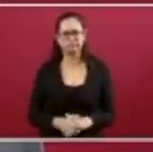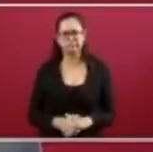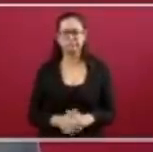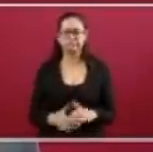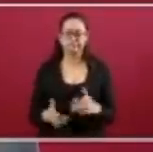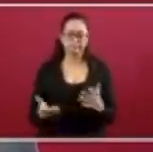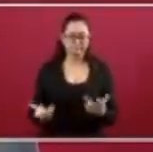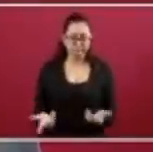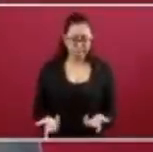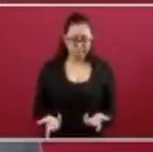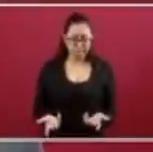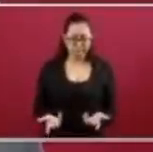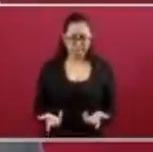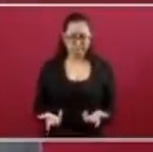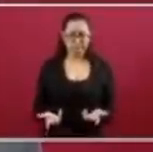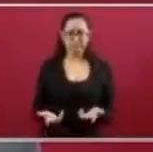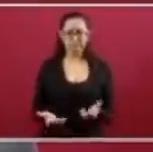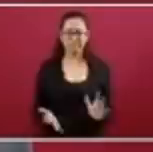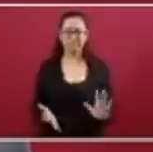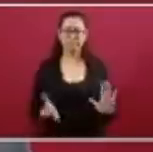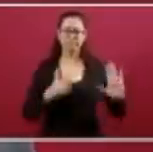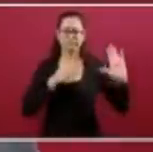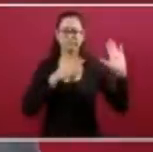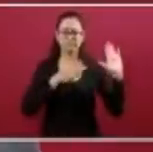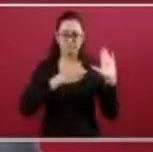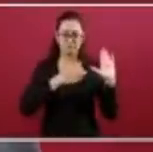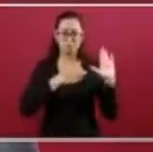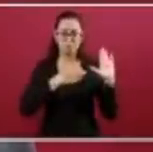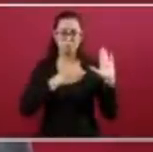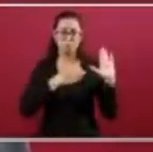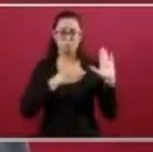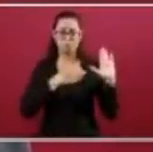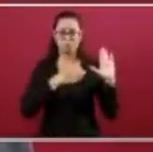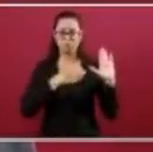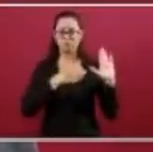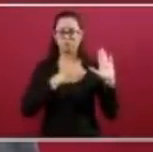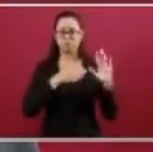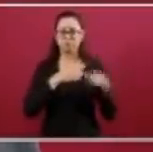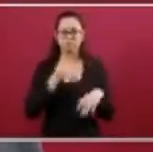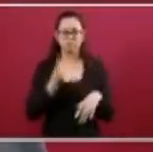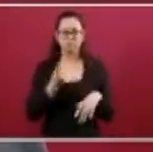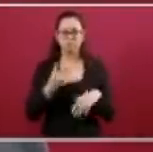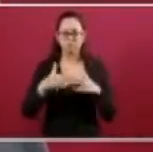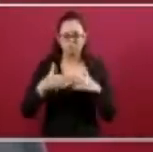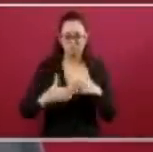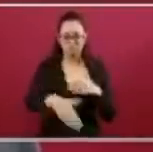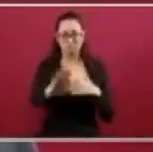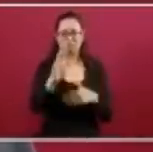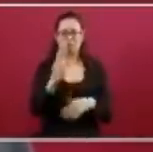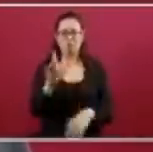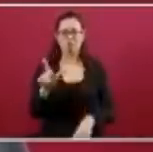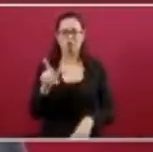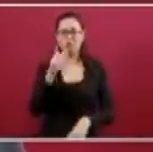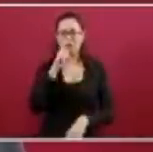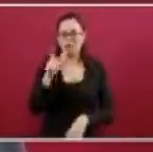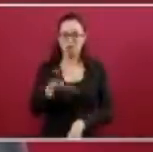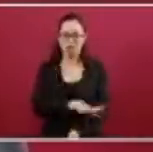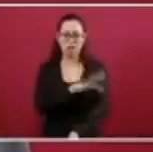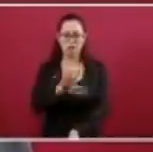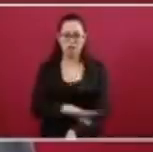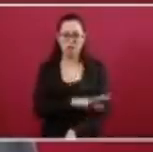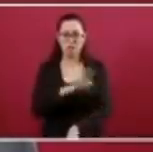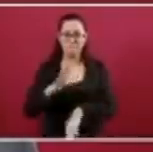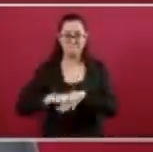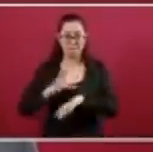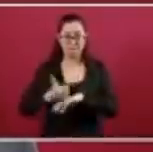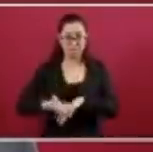Entonces, el compromiso es que no aumente el precio de la energía eléctrica